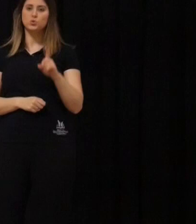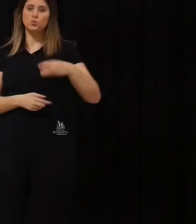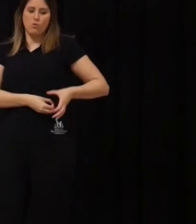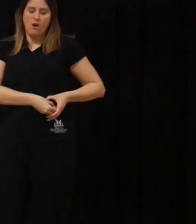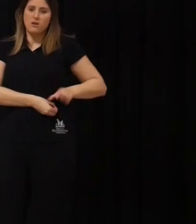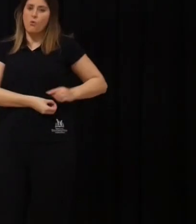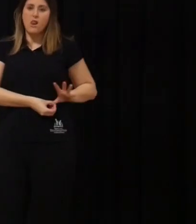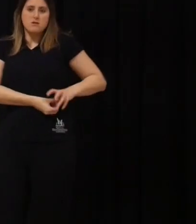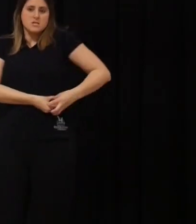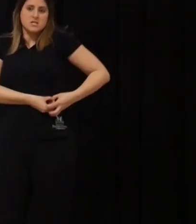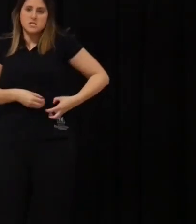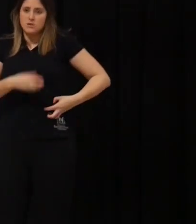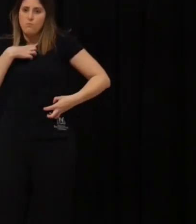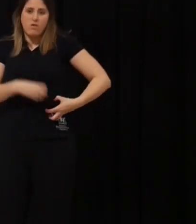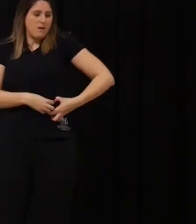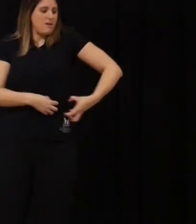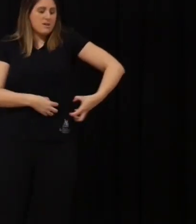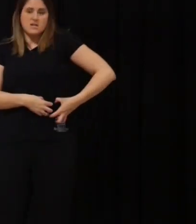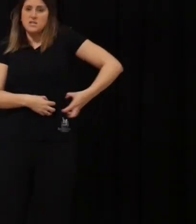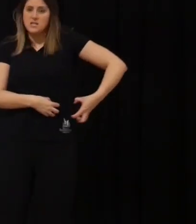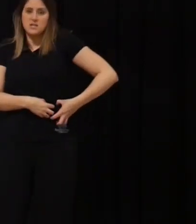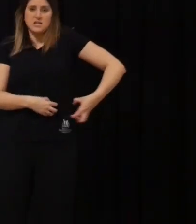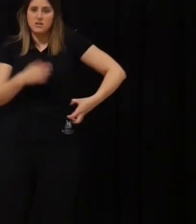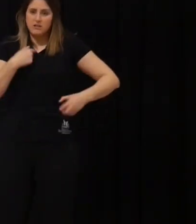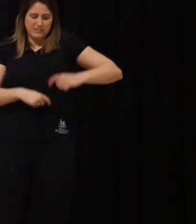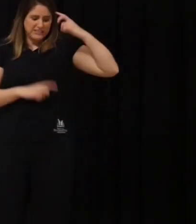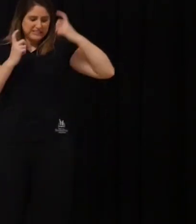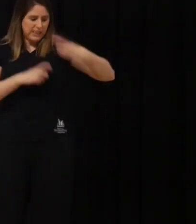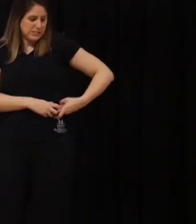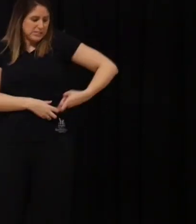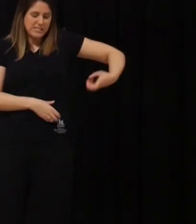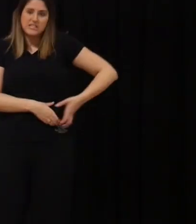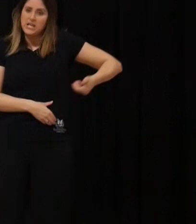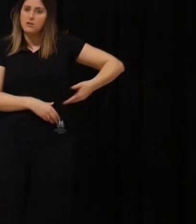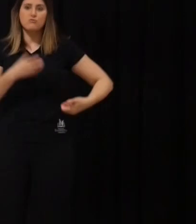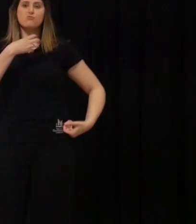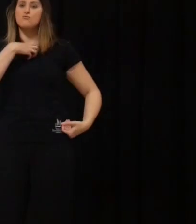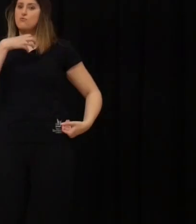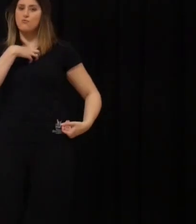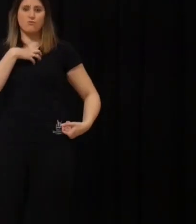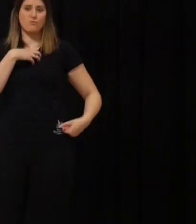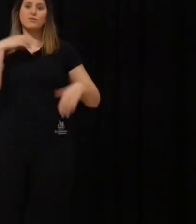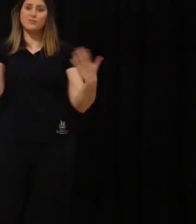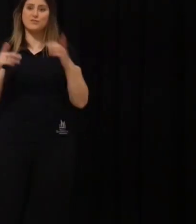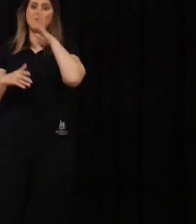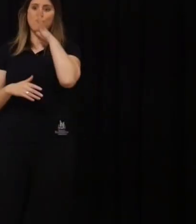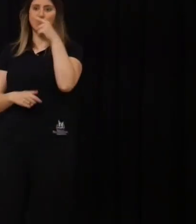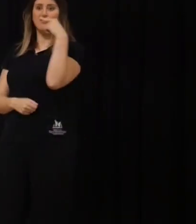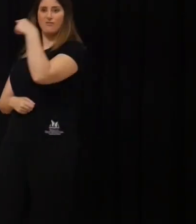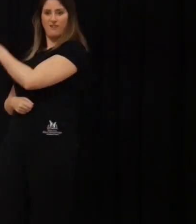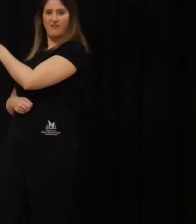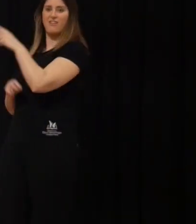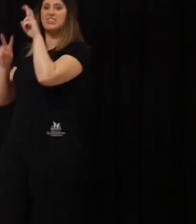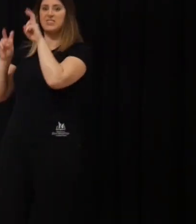estaban cogidos al ser vivo y no había forma de extirparlos. Bueno, pues ahí tienen ustedes el